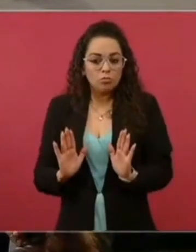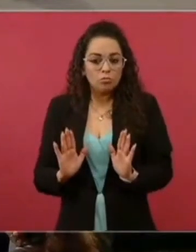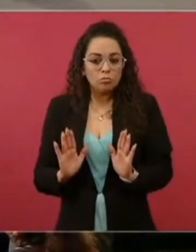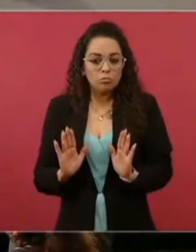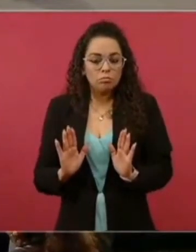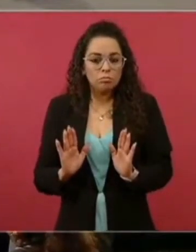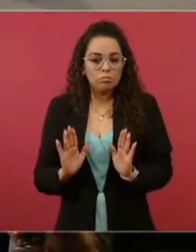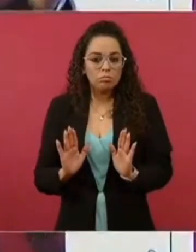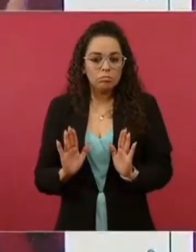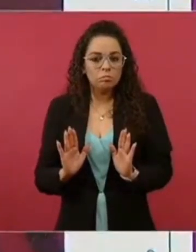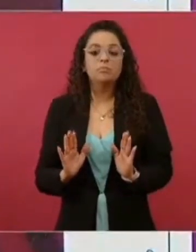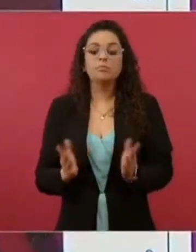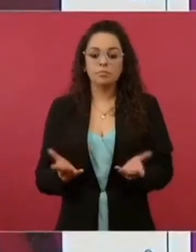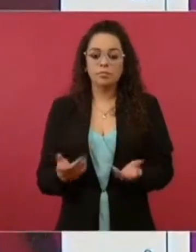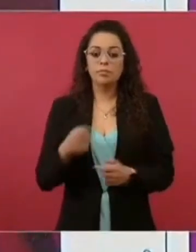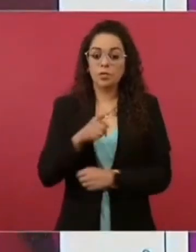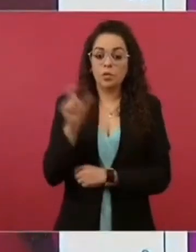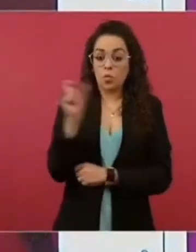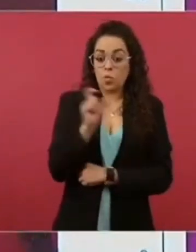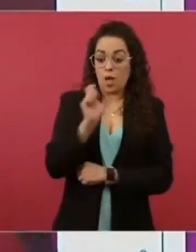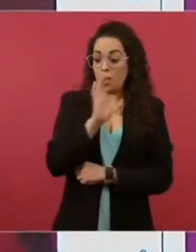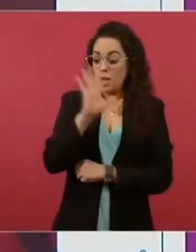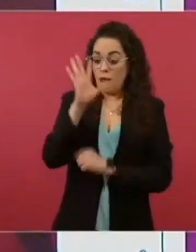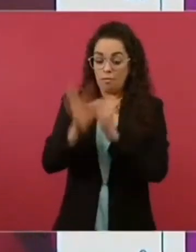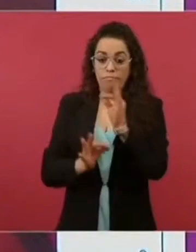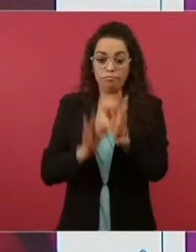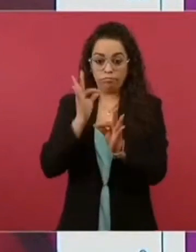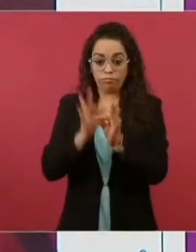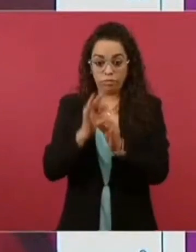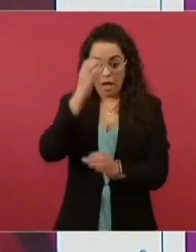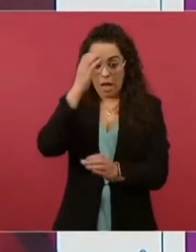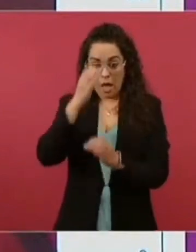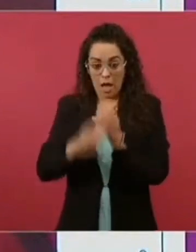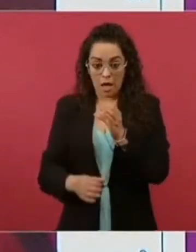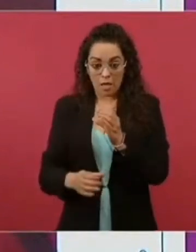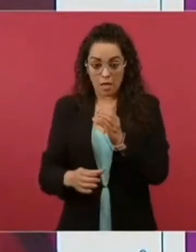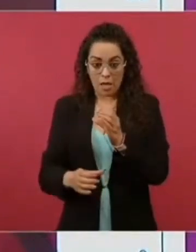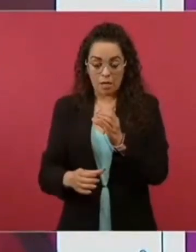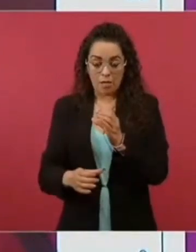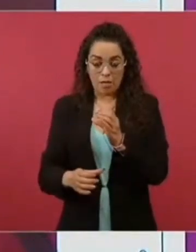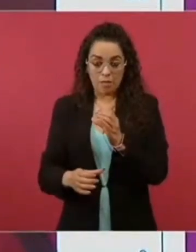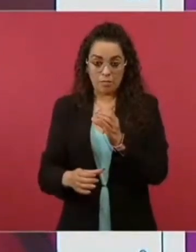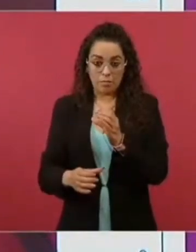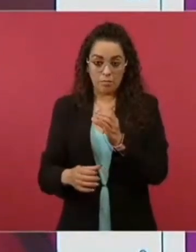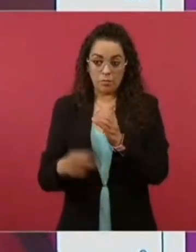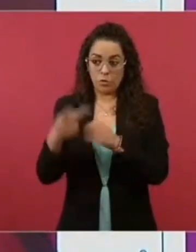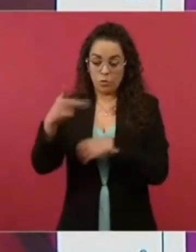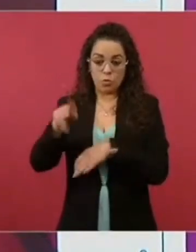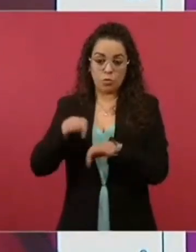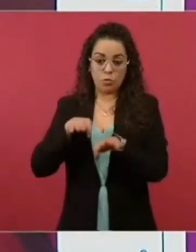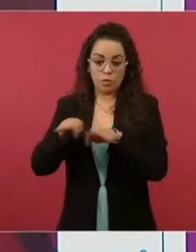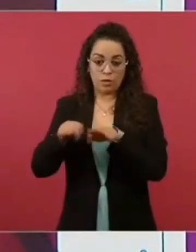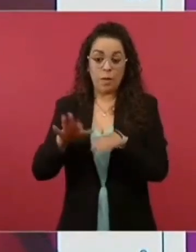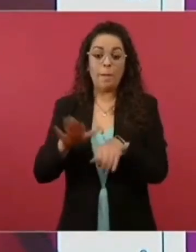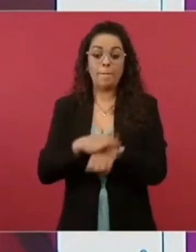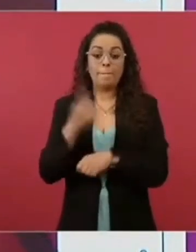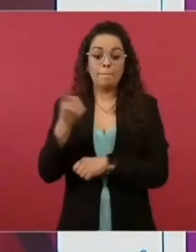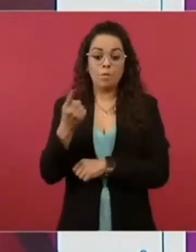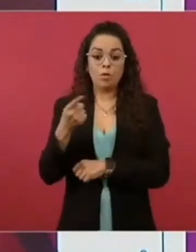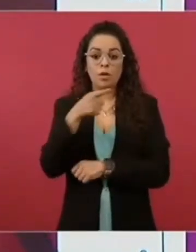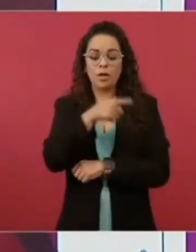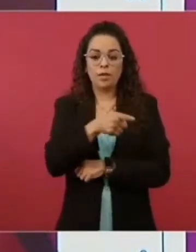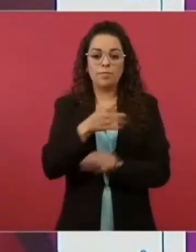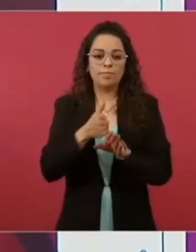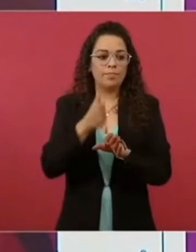que al finalizar por la reforma de la maestra Elvester con